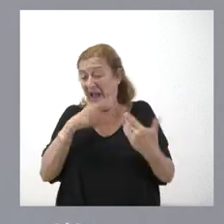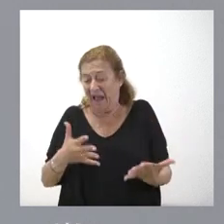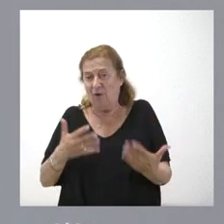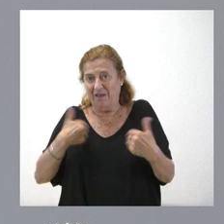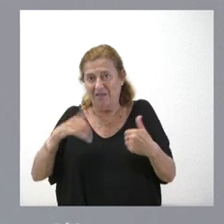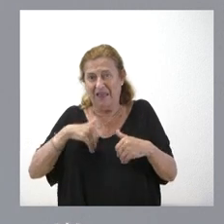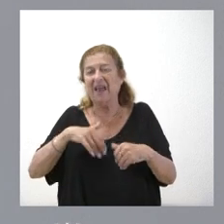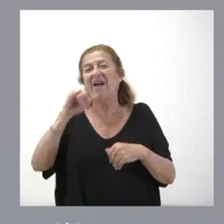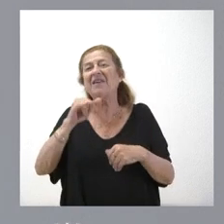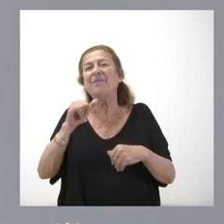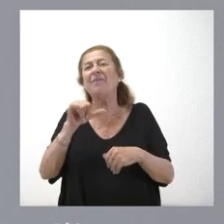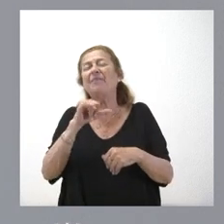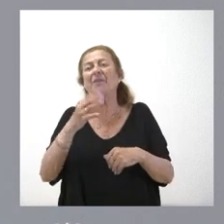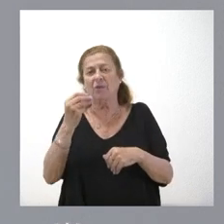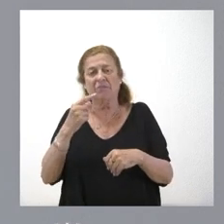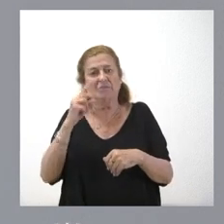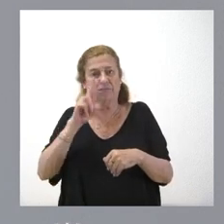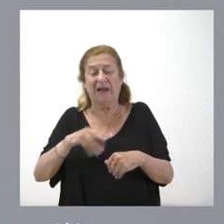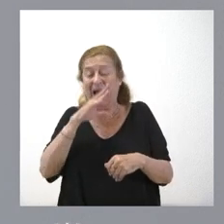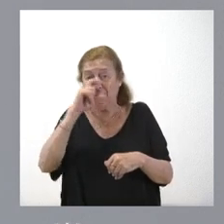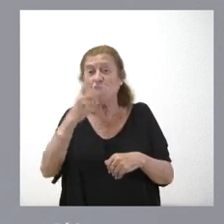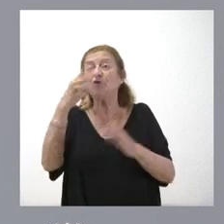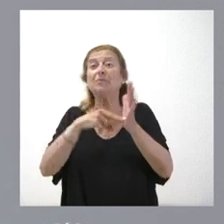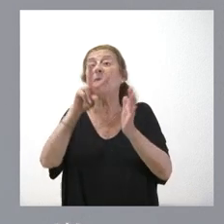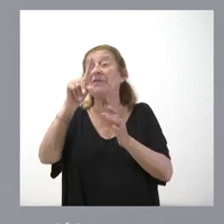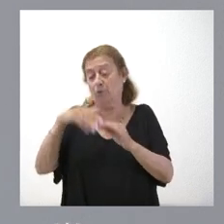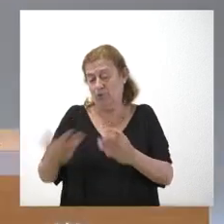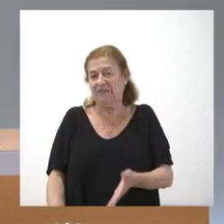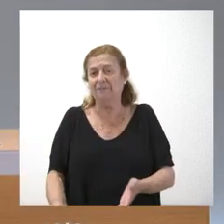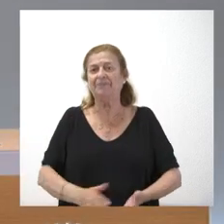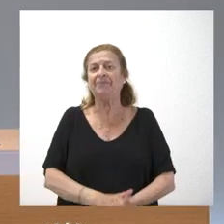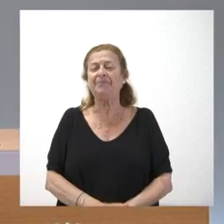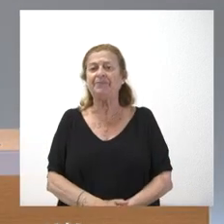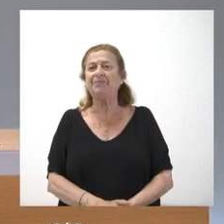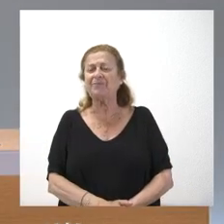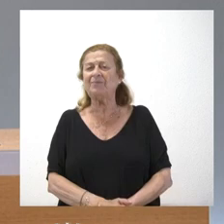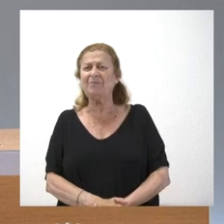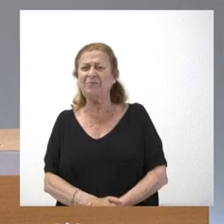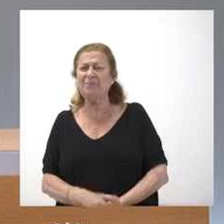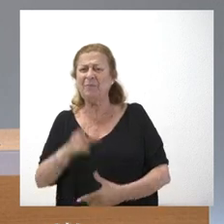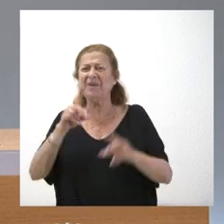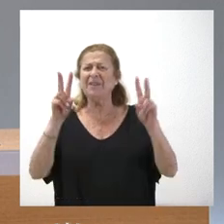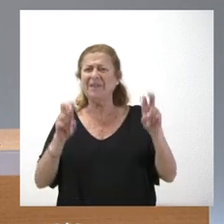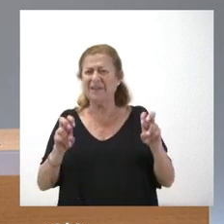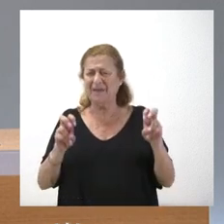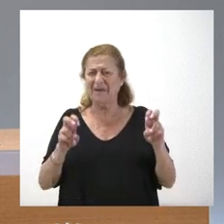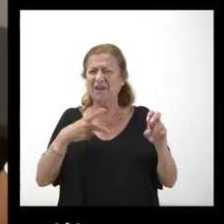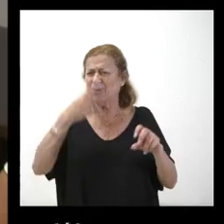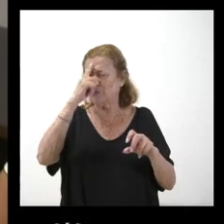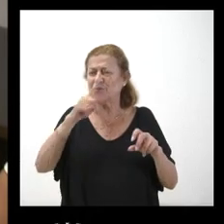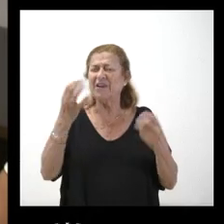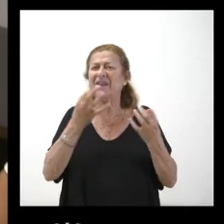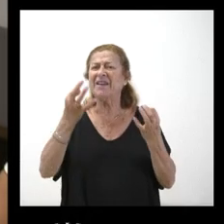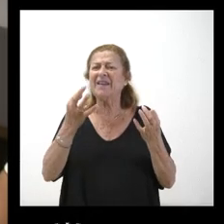que particularmente es muy relevante desde el año 2021 sí sobre este aspecto eh No sé con qué postura se